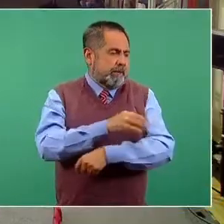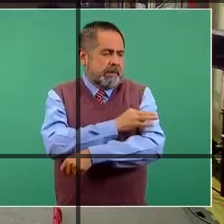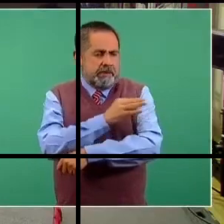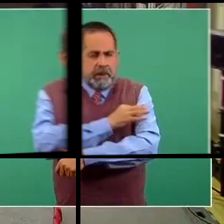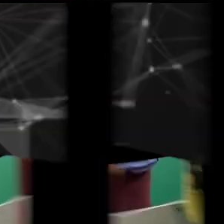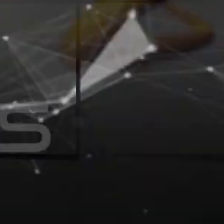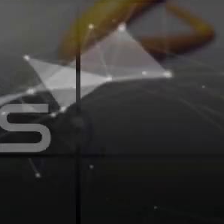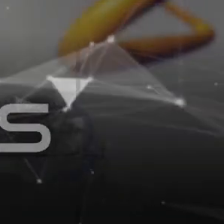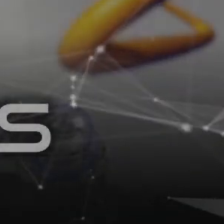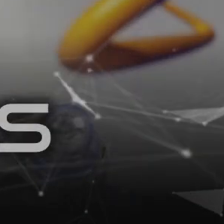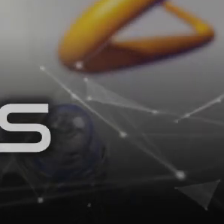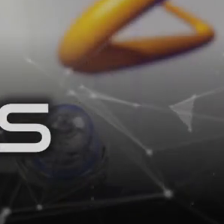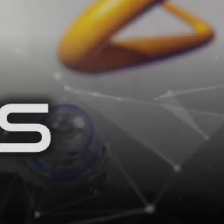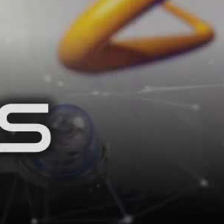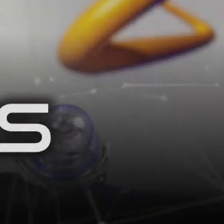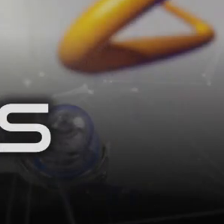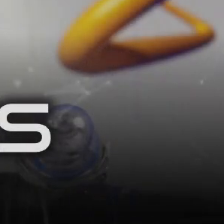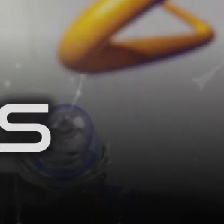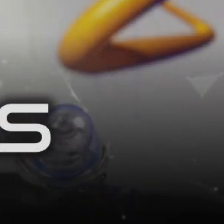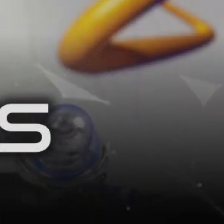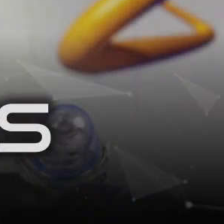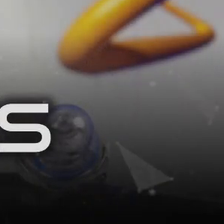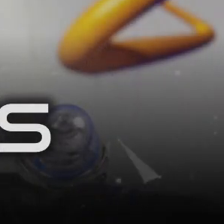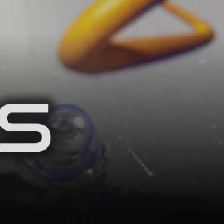vacunadas. Respecto a...